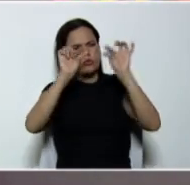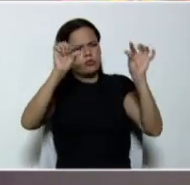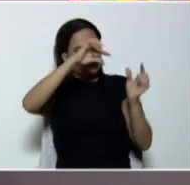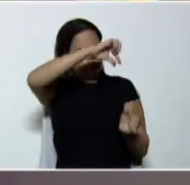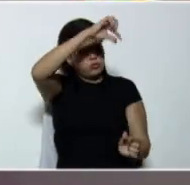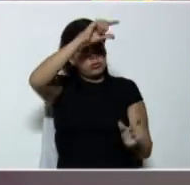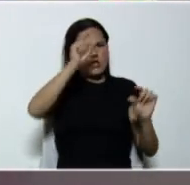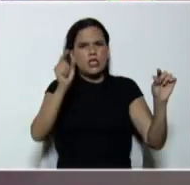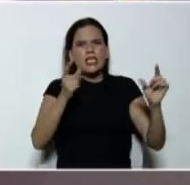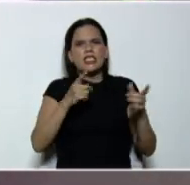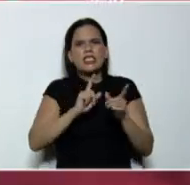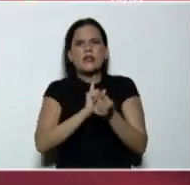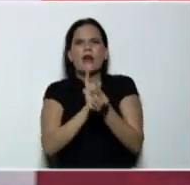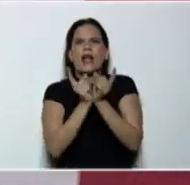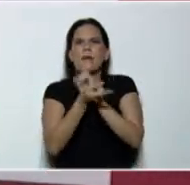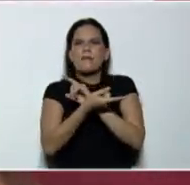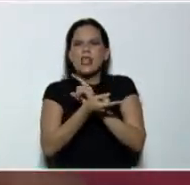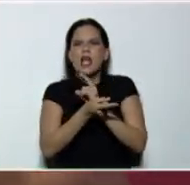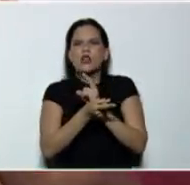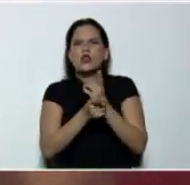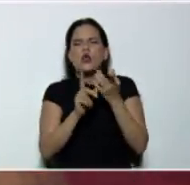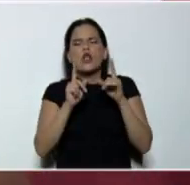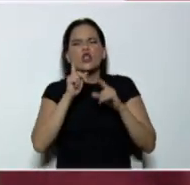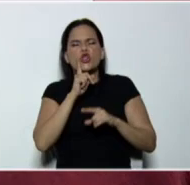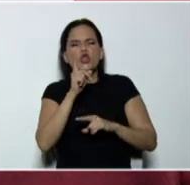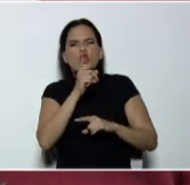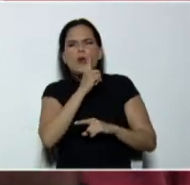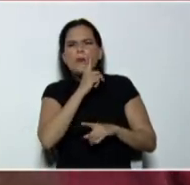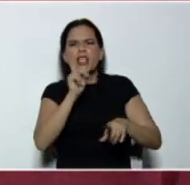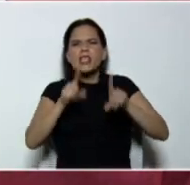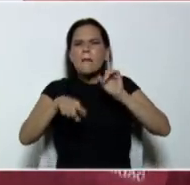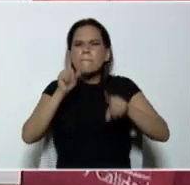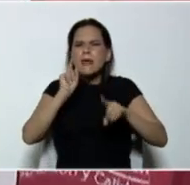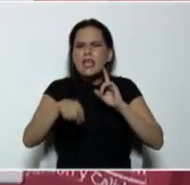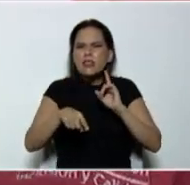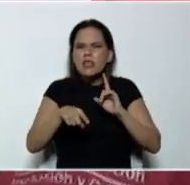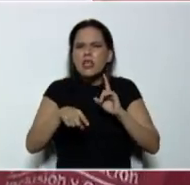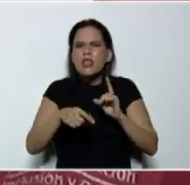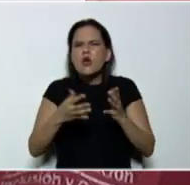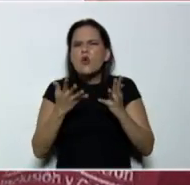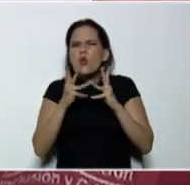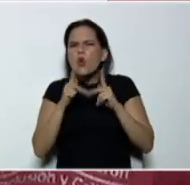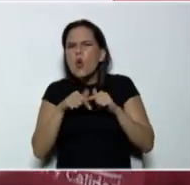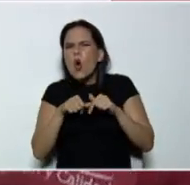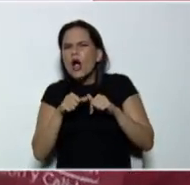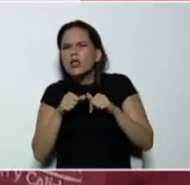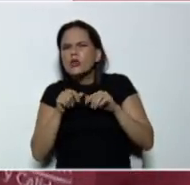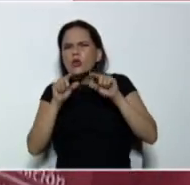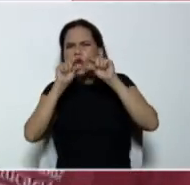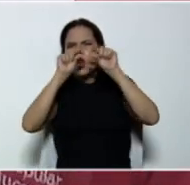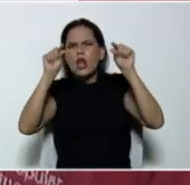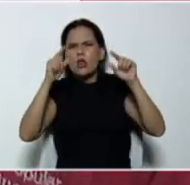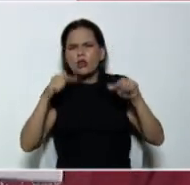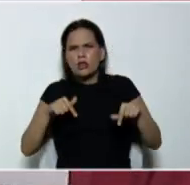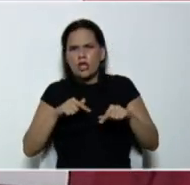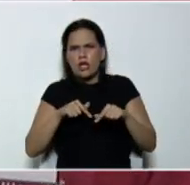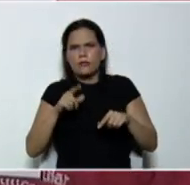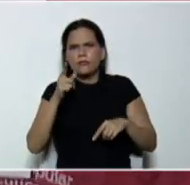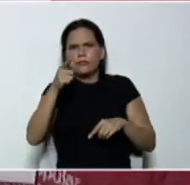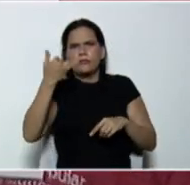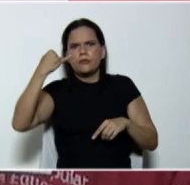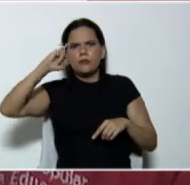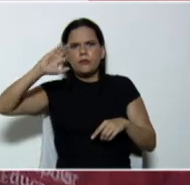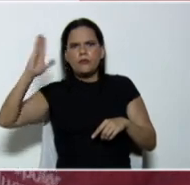se van cambiando el nombre agregándole un prefijo según la cantidad de lados que tengan. Por ejemplo, acá tengo un